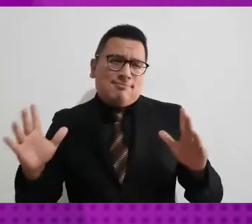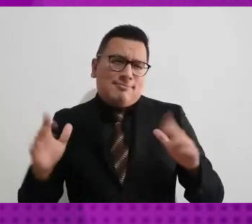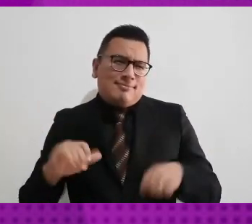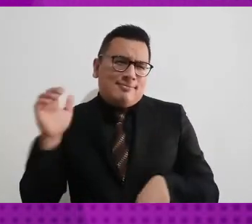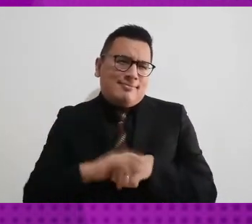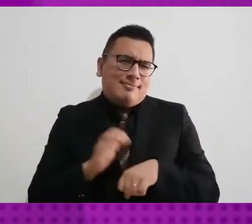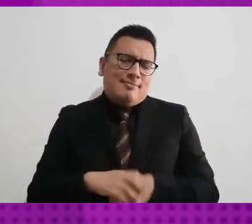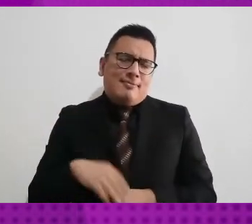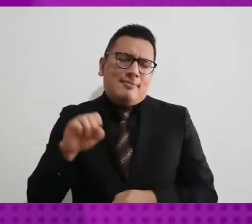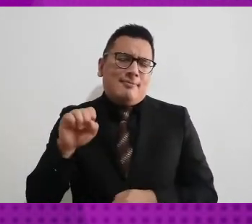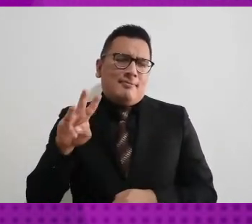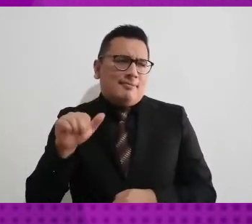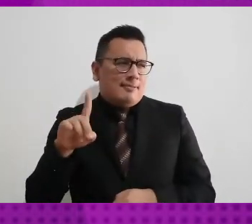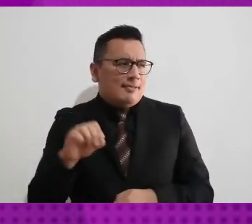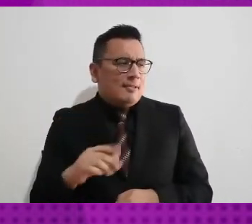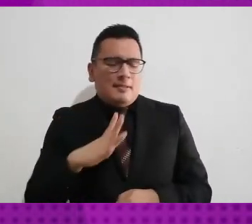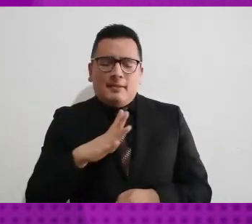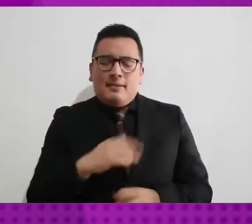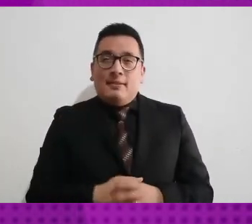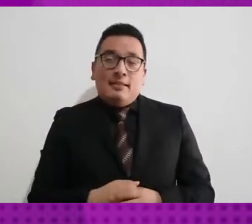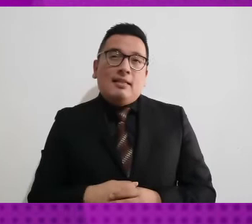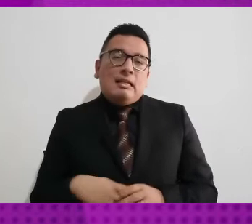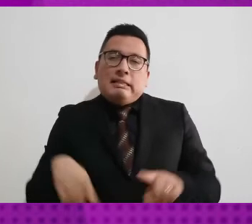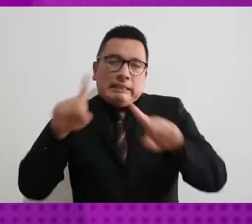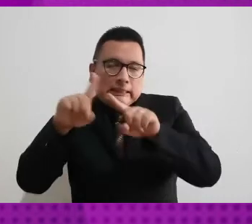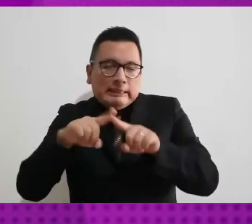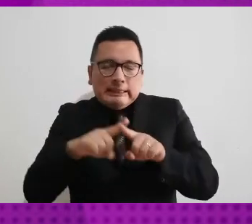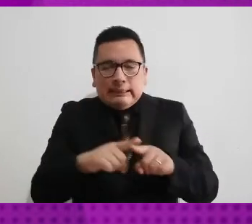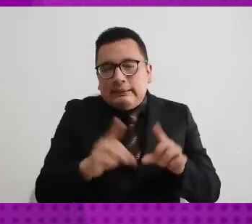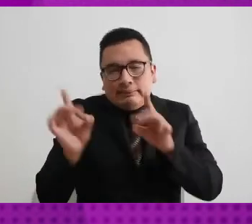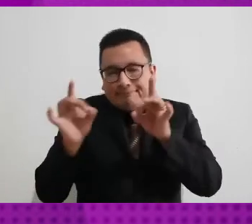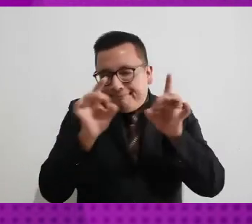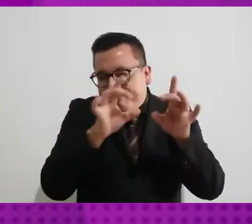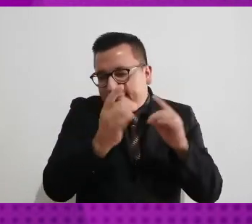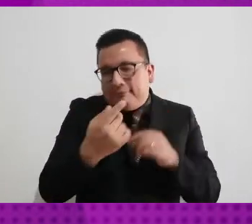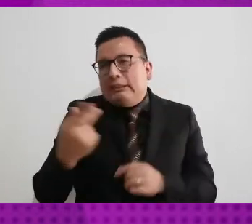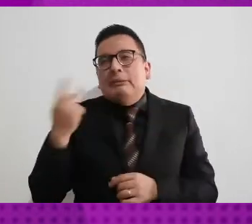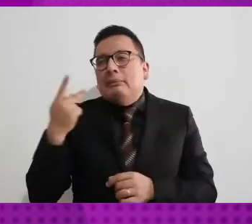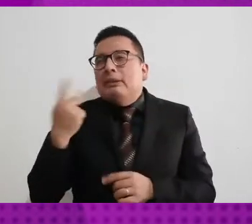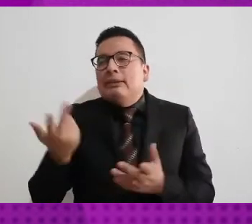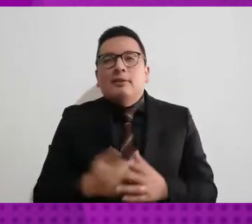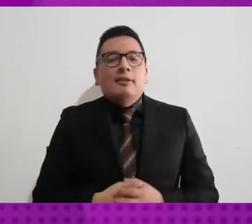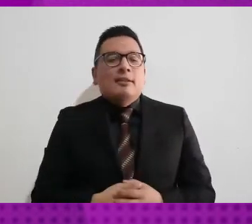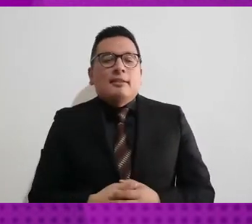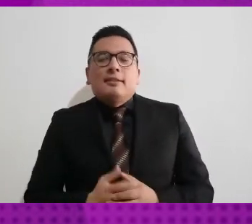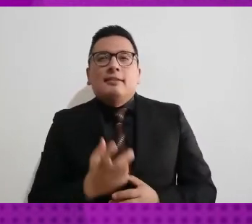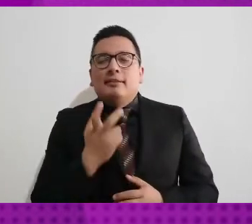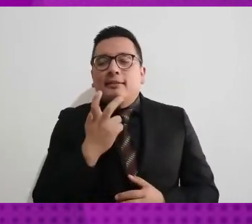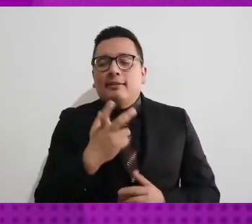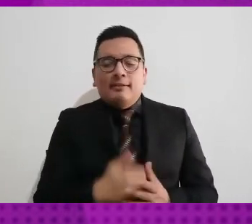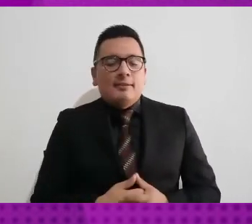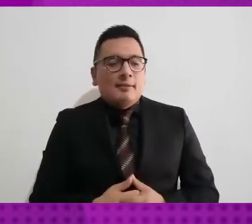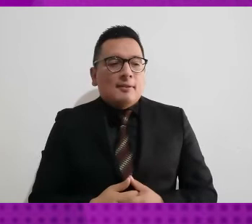querido Osvaldo. Bueno, había algunos contextos políticos, sobre todo en los estados, que